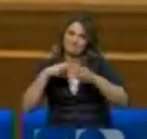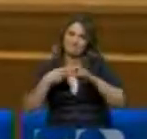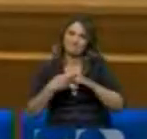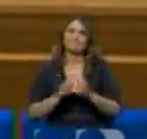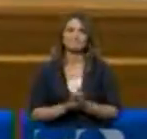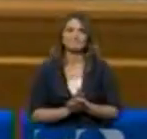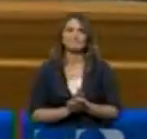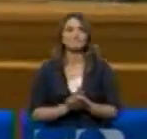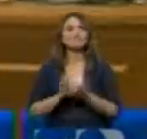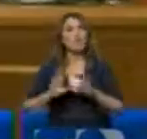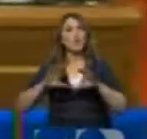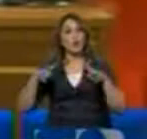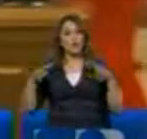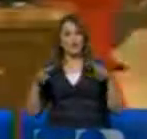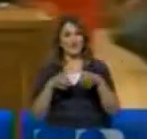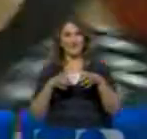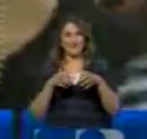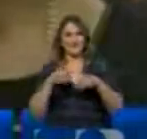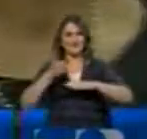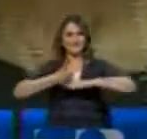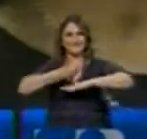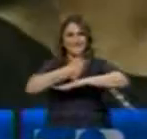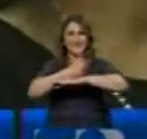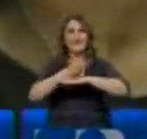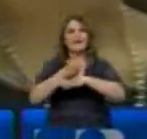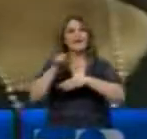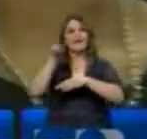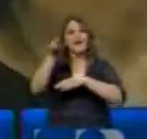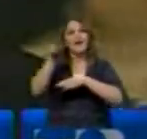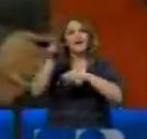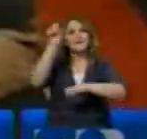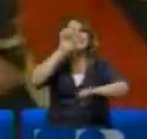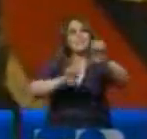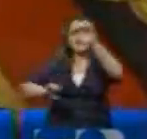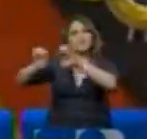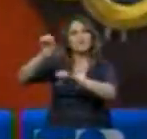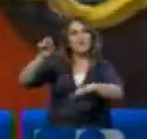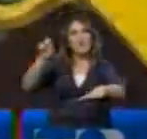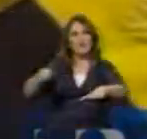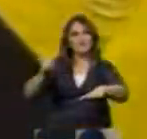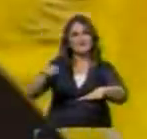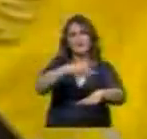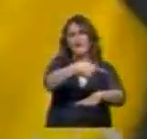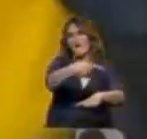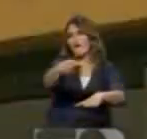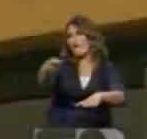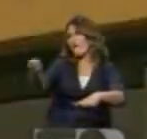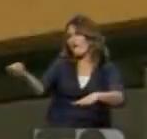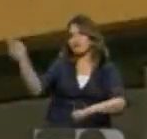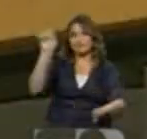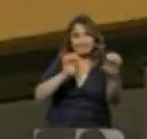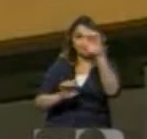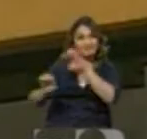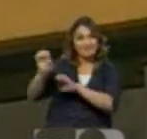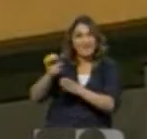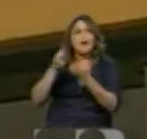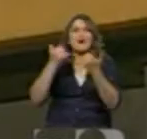Comité de Evaluación a los Jueces y Conjueces de la Corte Nacional de Justicia avanza en el proceso de evaluación a los magistrados. Se espera